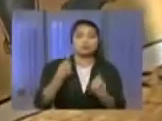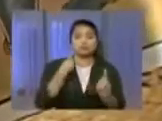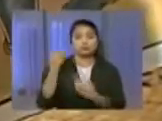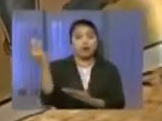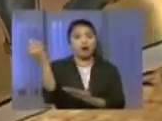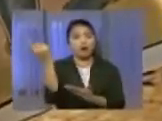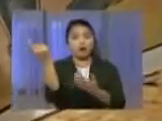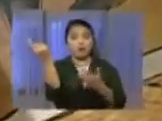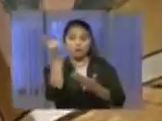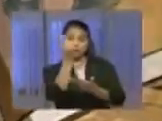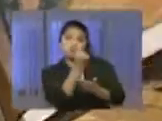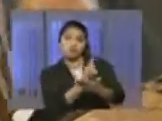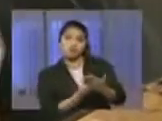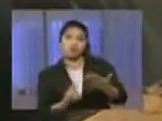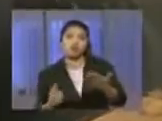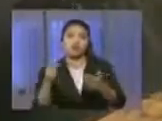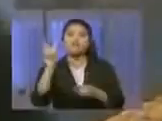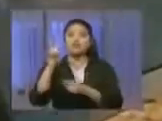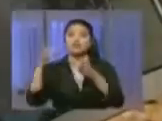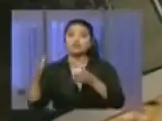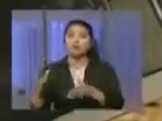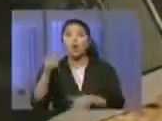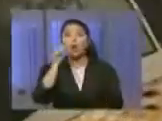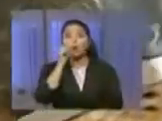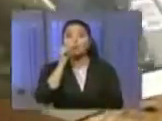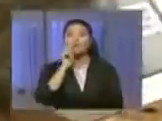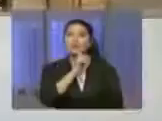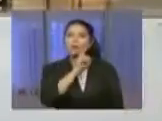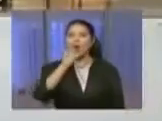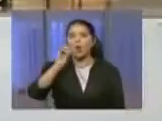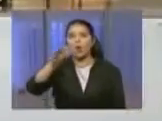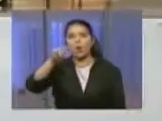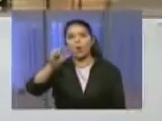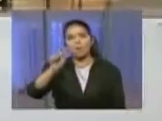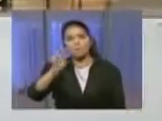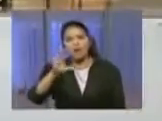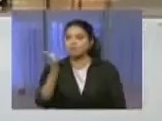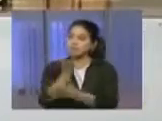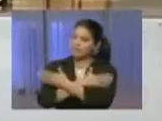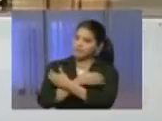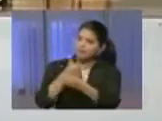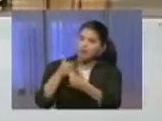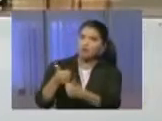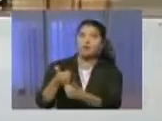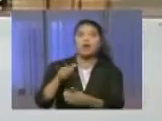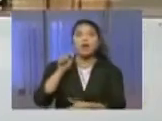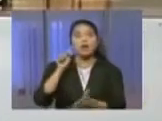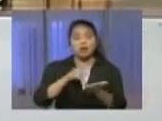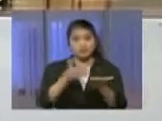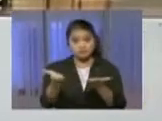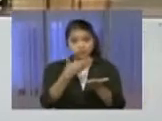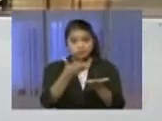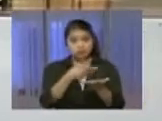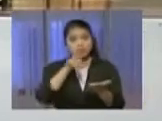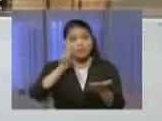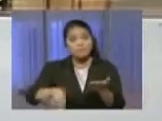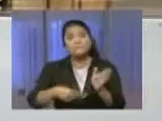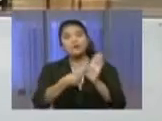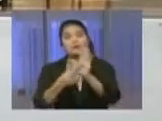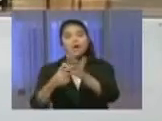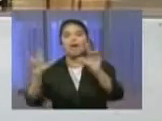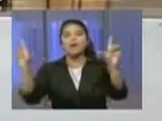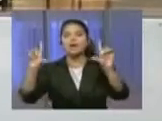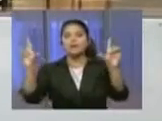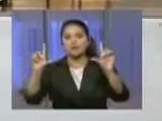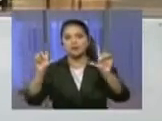plástico venezolano Omar Cruz camarada Te felicito esto también va a ir a la televisión